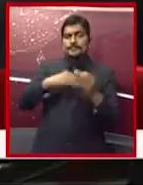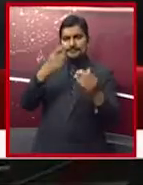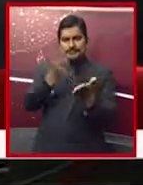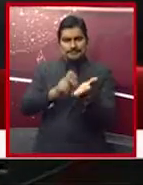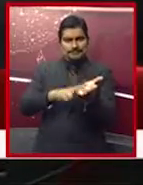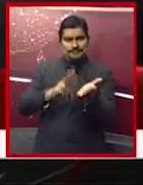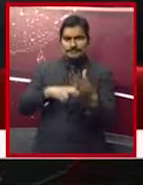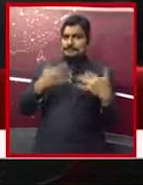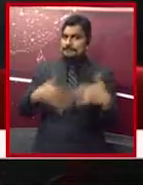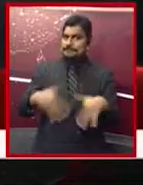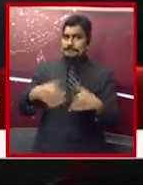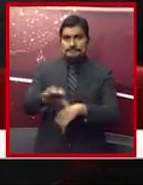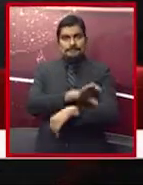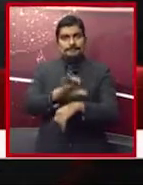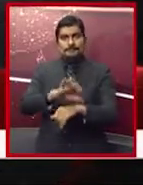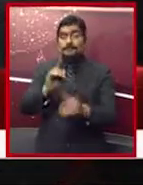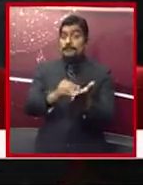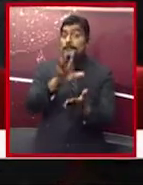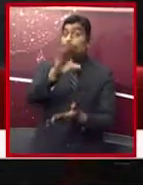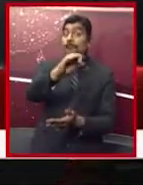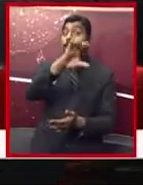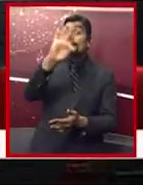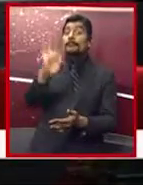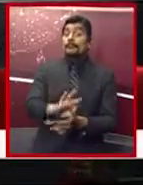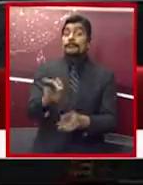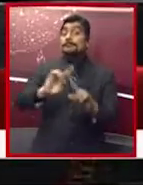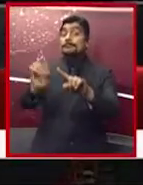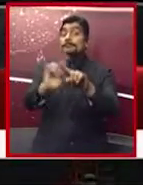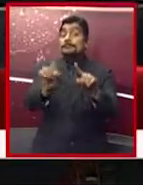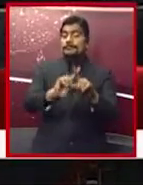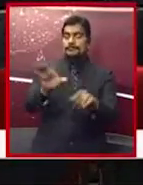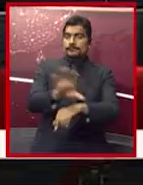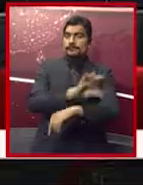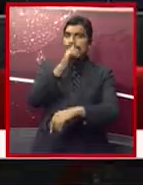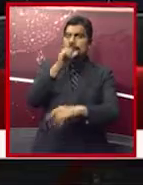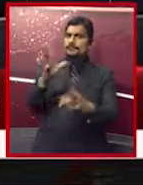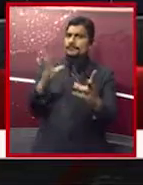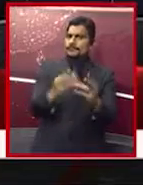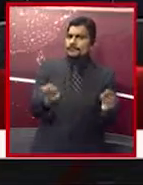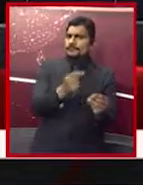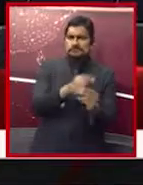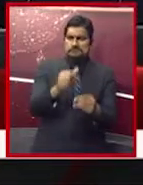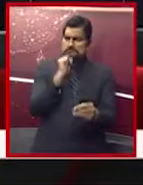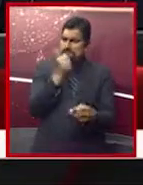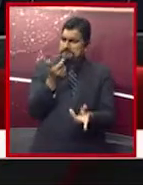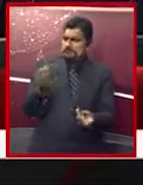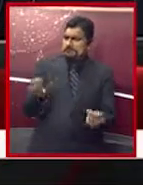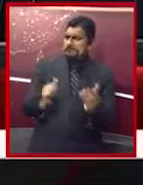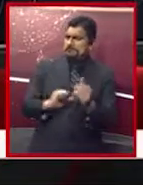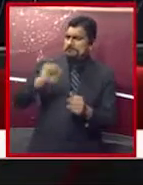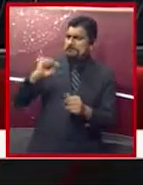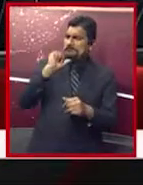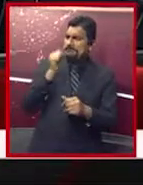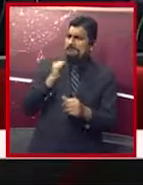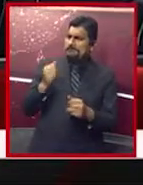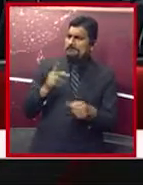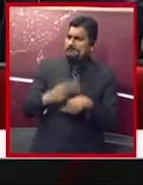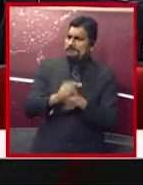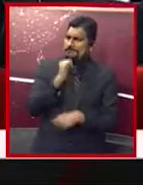energía eléctrica reportaron que el 90% de usuarios domésticos de luz eléctrica no tuvieron afectación ante el alza de precios.